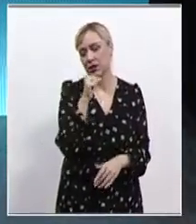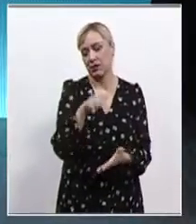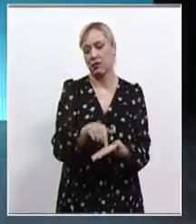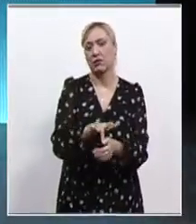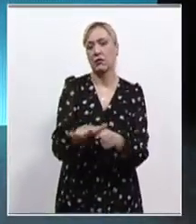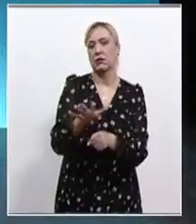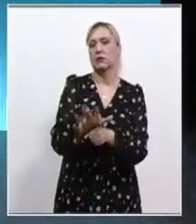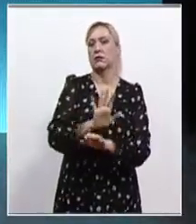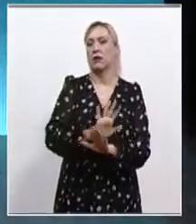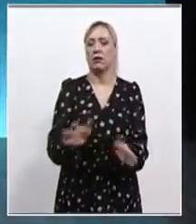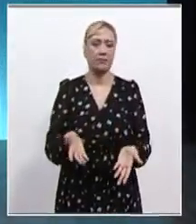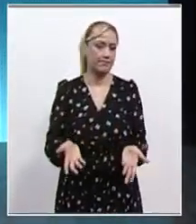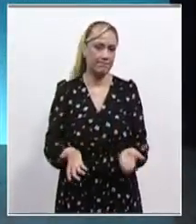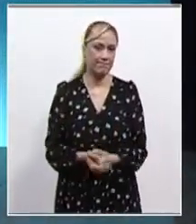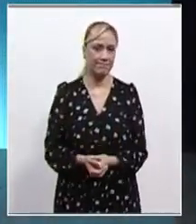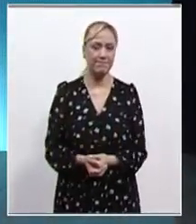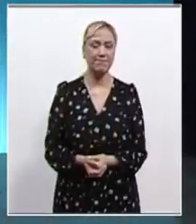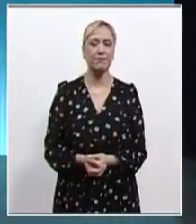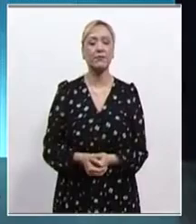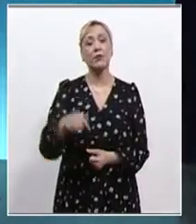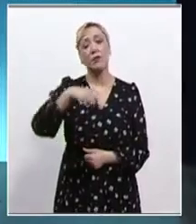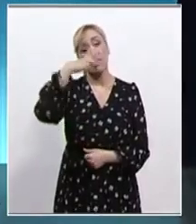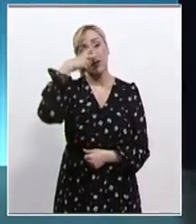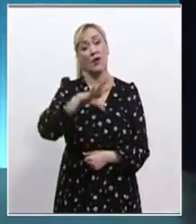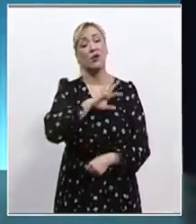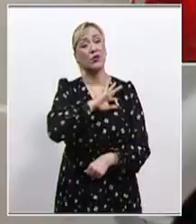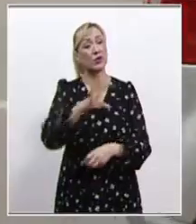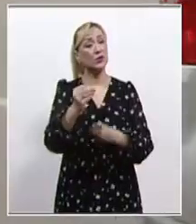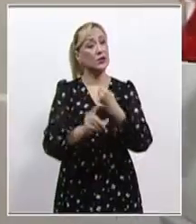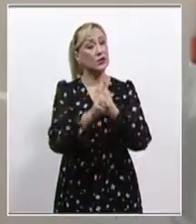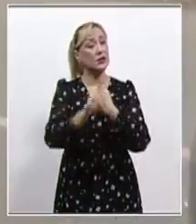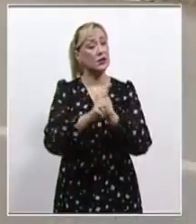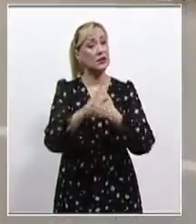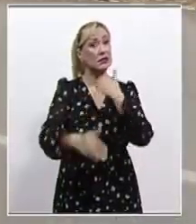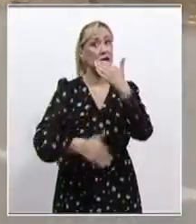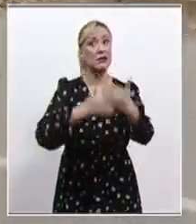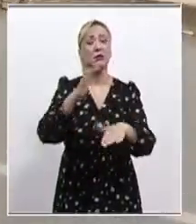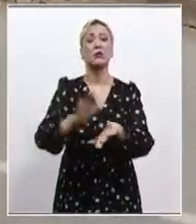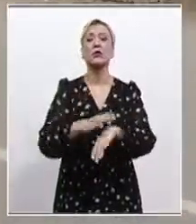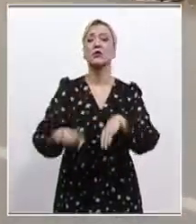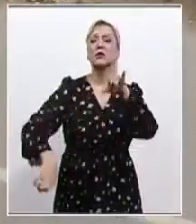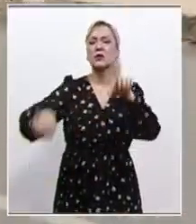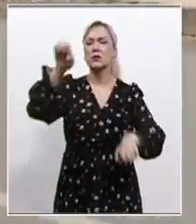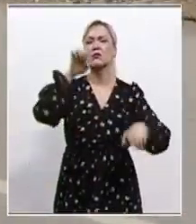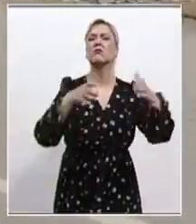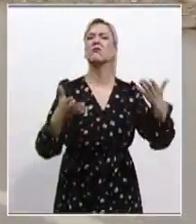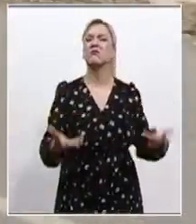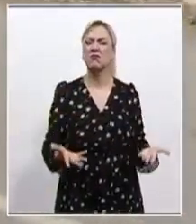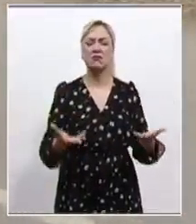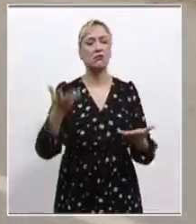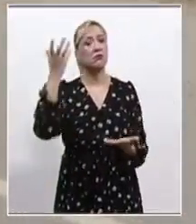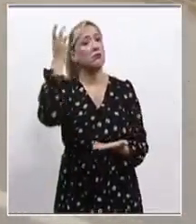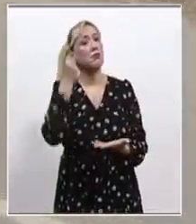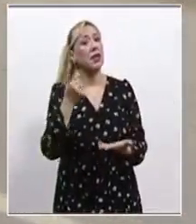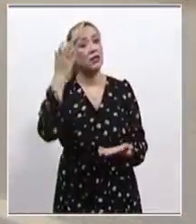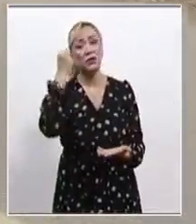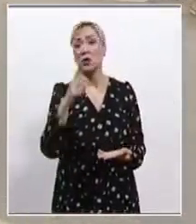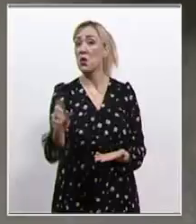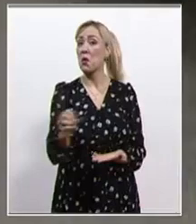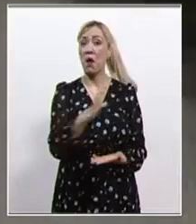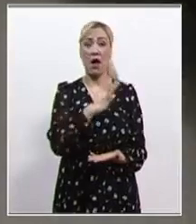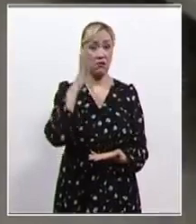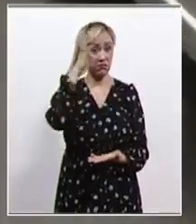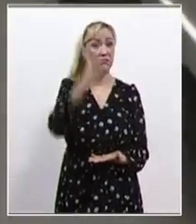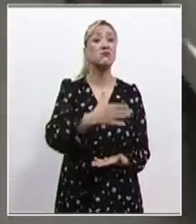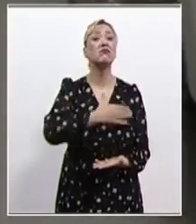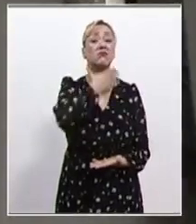México enfrentará grandes retos en los próximos años con su población adulta mayor, pues el sistema de pensiones está presionando las finanzas